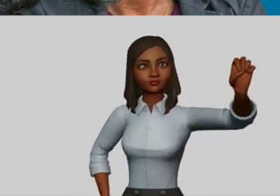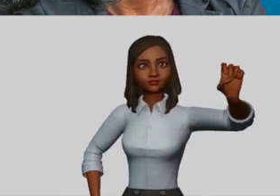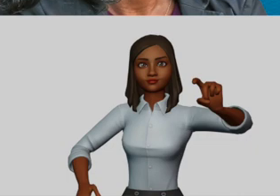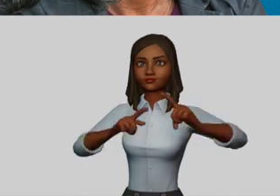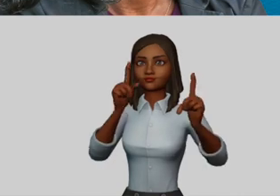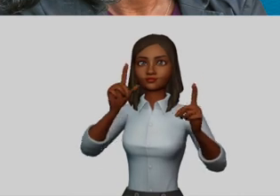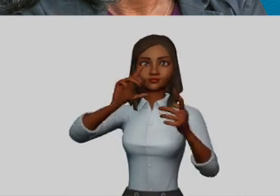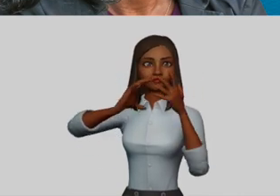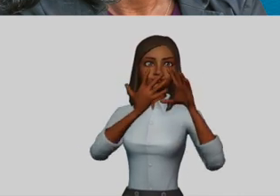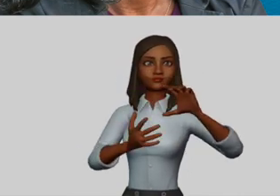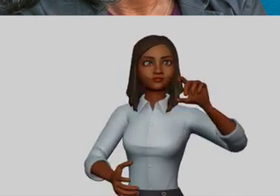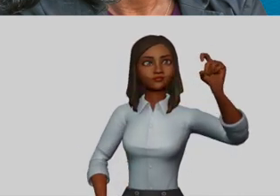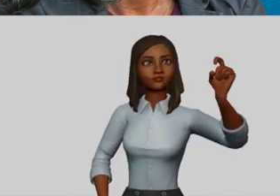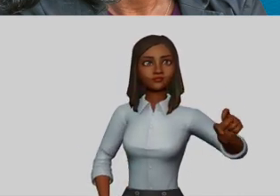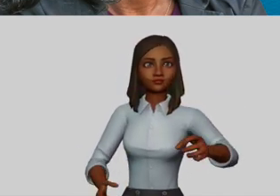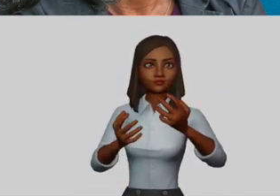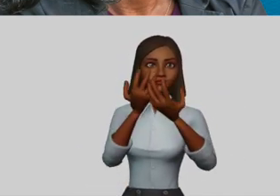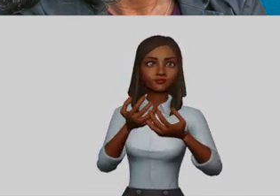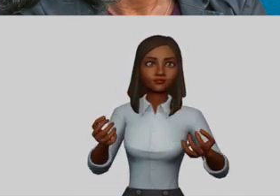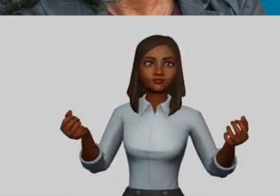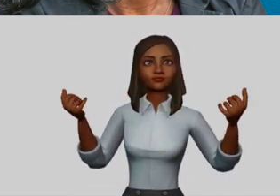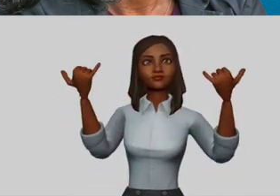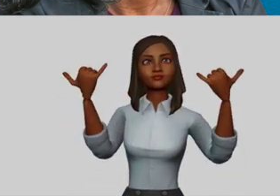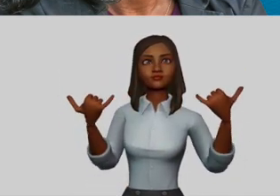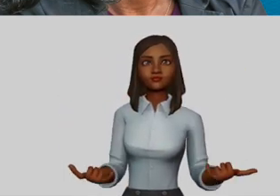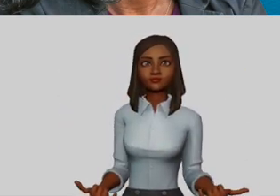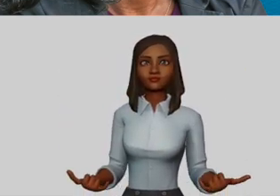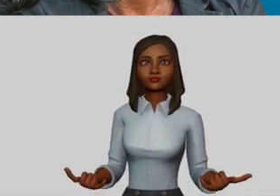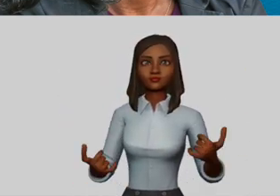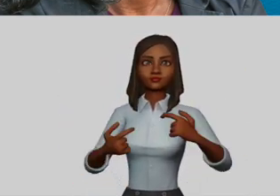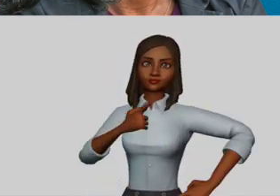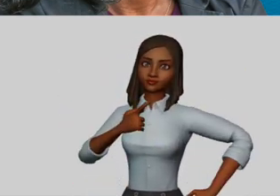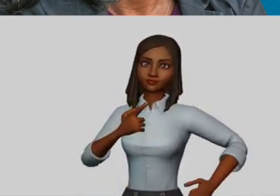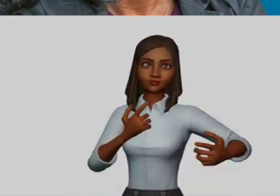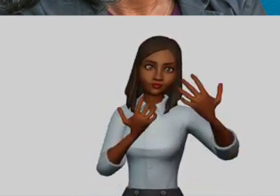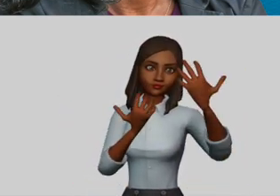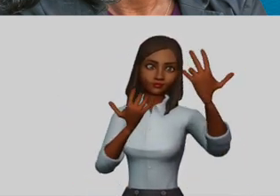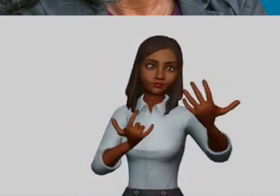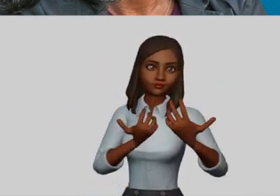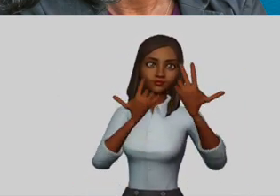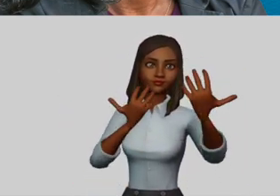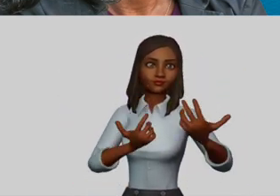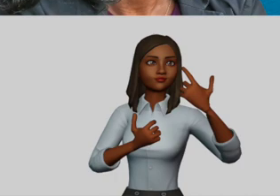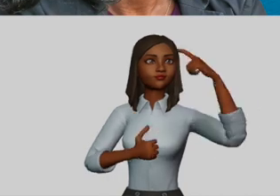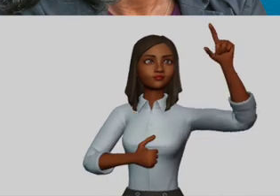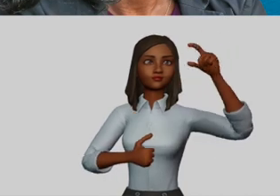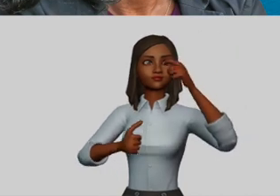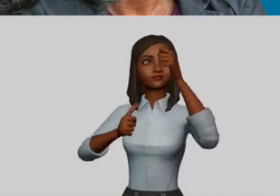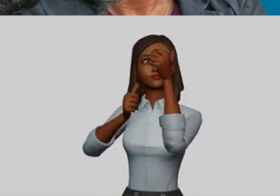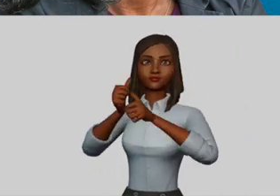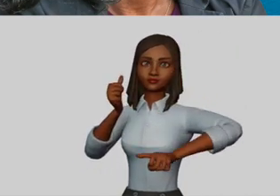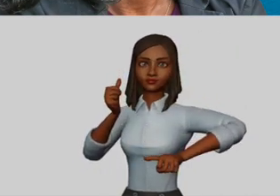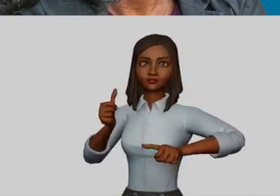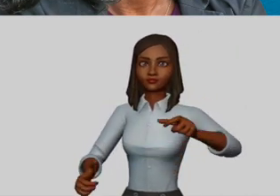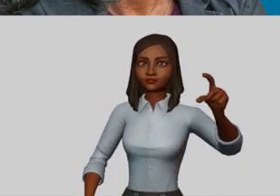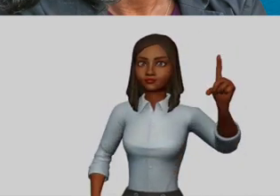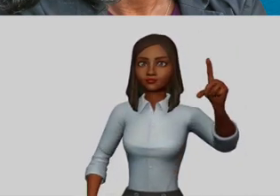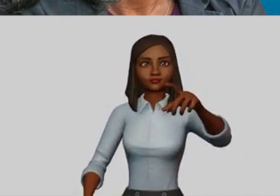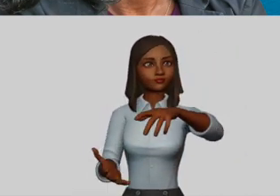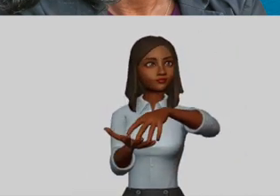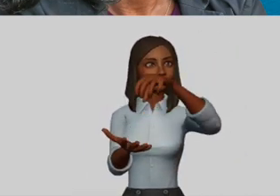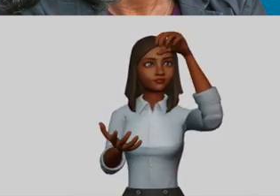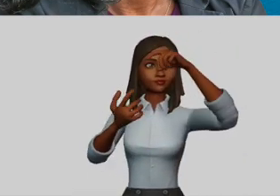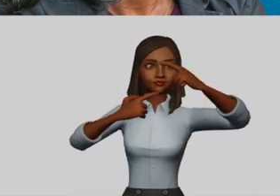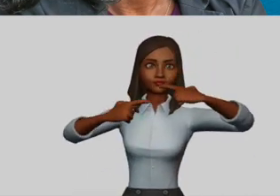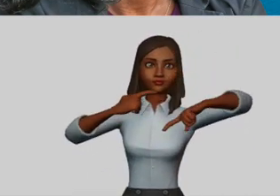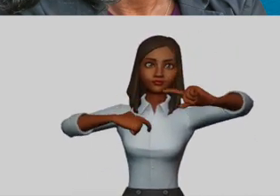hasta que yo no vea tu tecnología, hasta que yo no vea que tú tengas un cliente que te esté pagando regularmente, yo no lo creo. Y eso